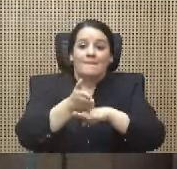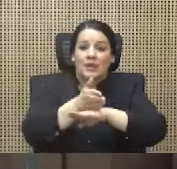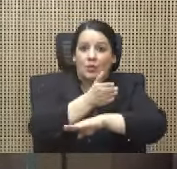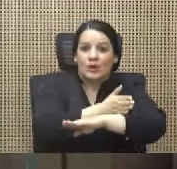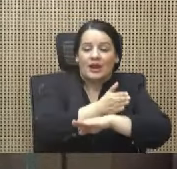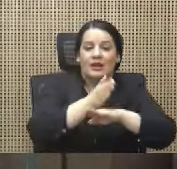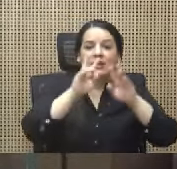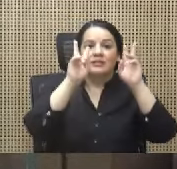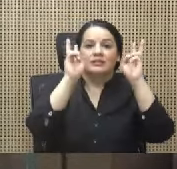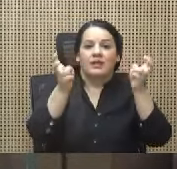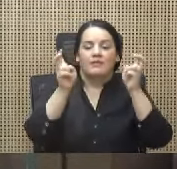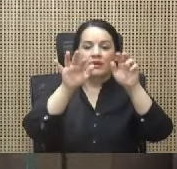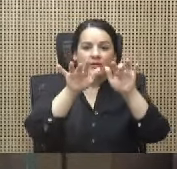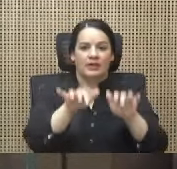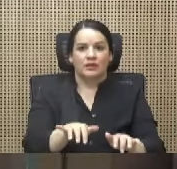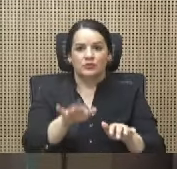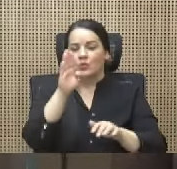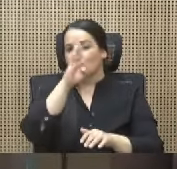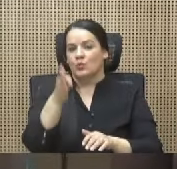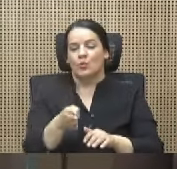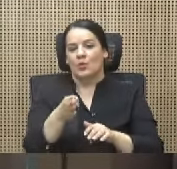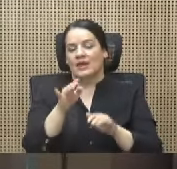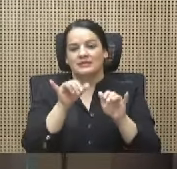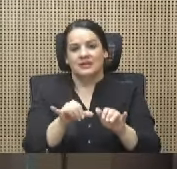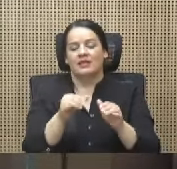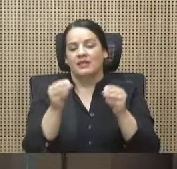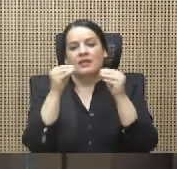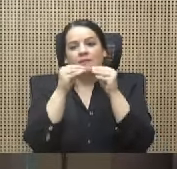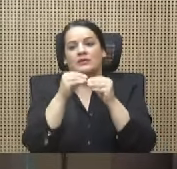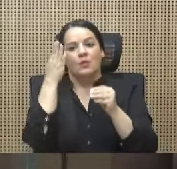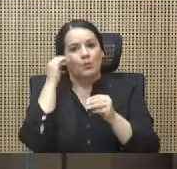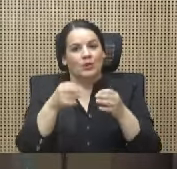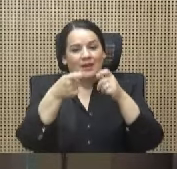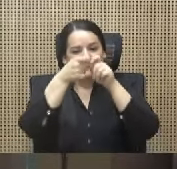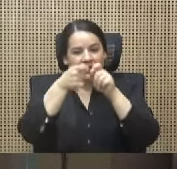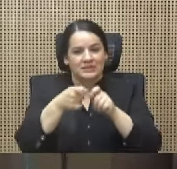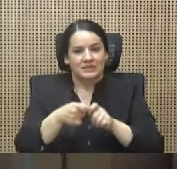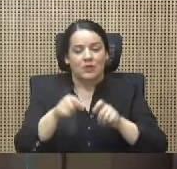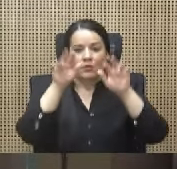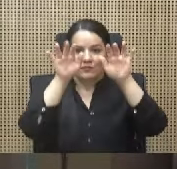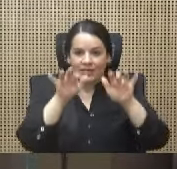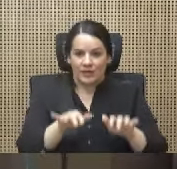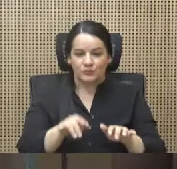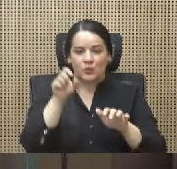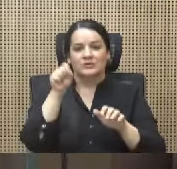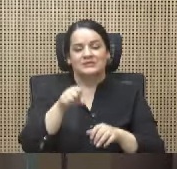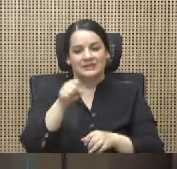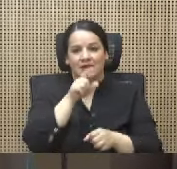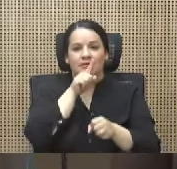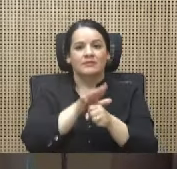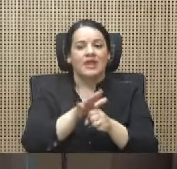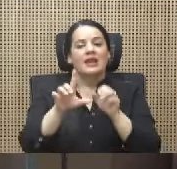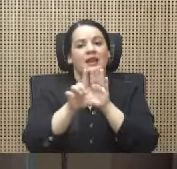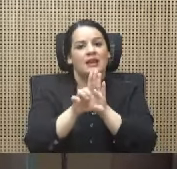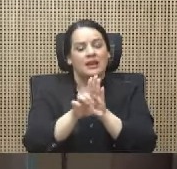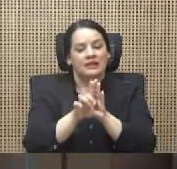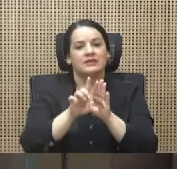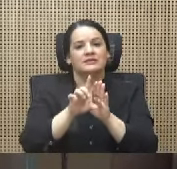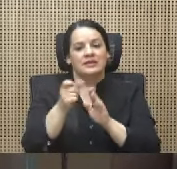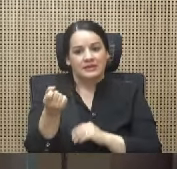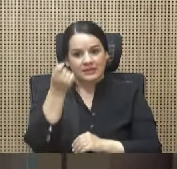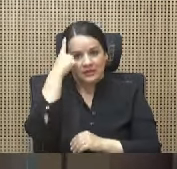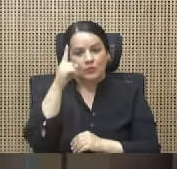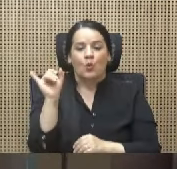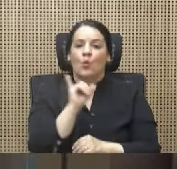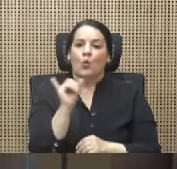de redacción, que nunca está de más, porque la precisión en la redacción también nos garantiza que las leyes se interpreten tal y como nosotros